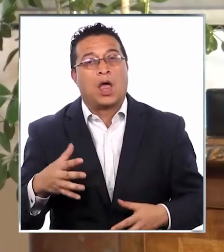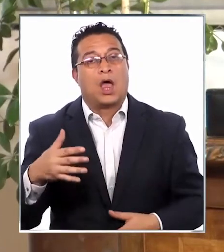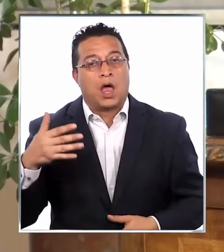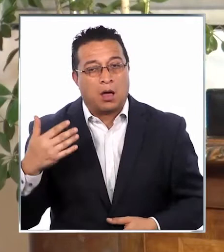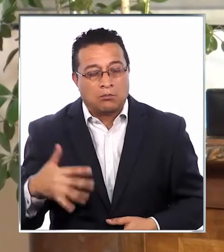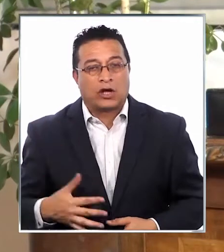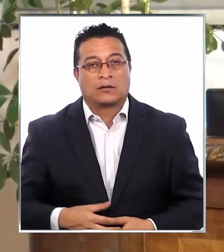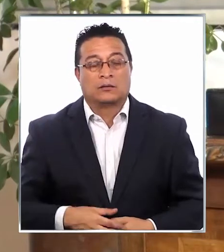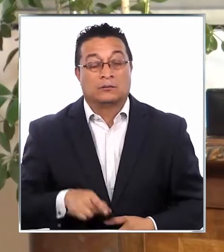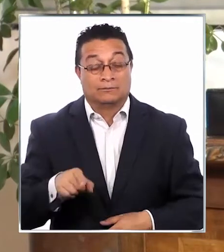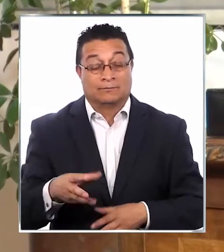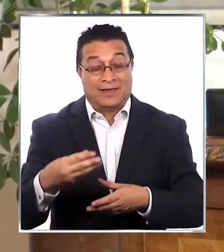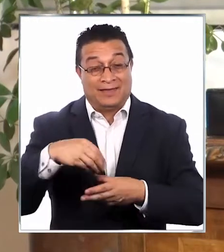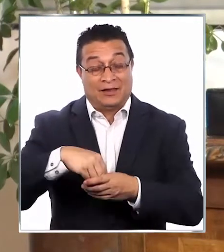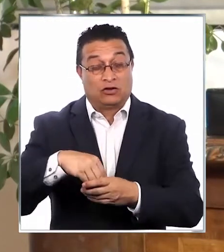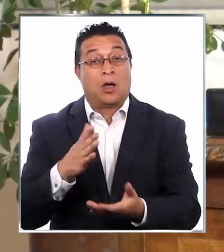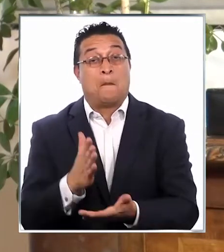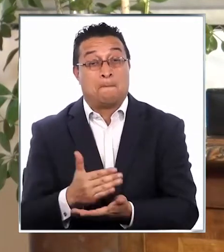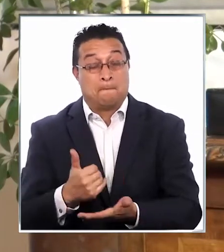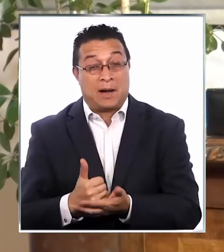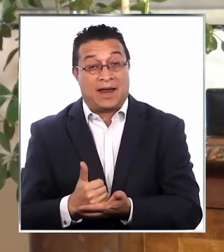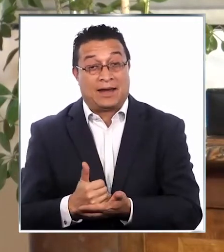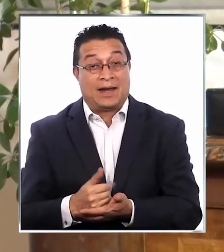esenciales. Dentro de ese plan,